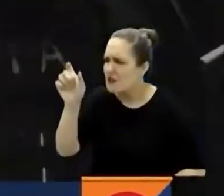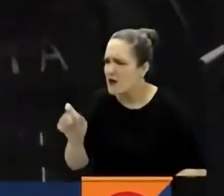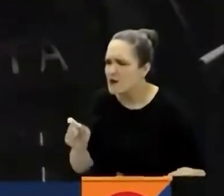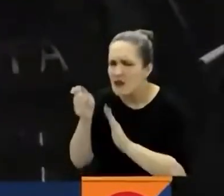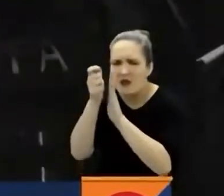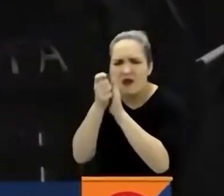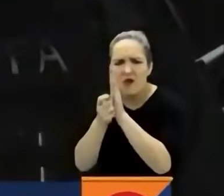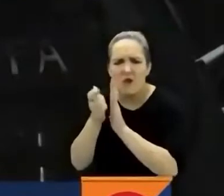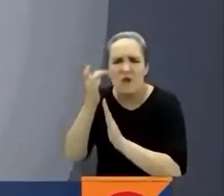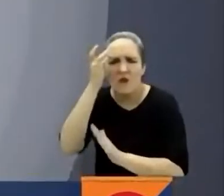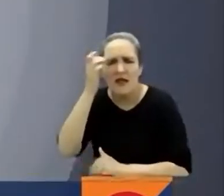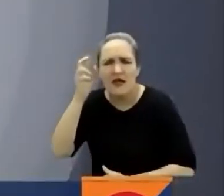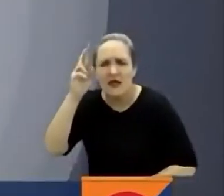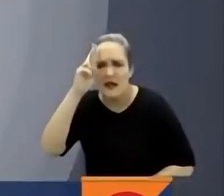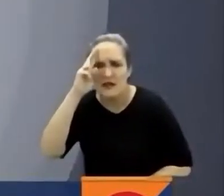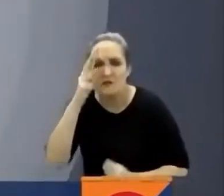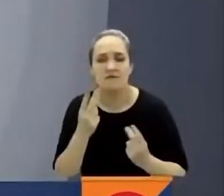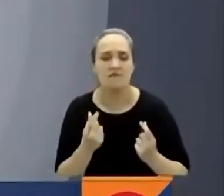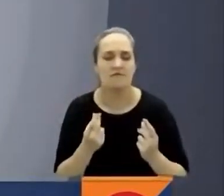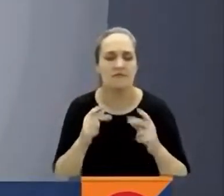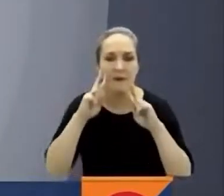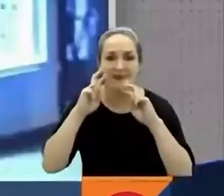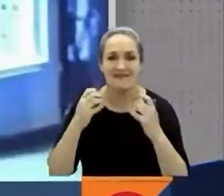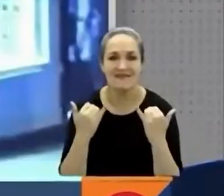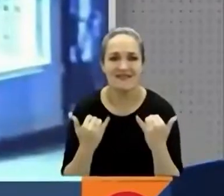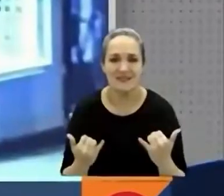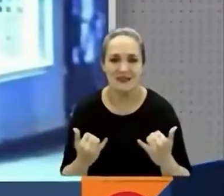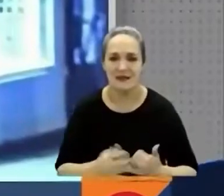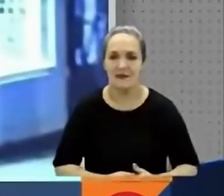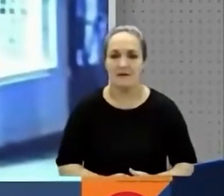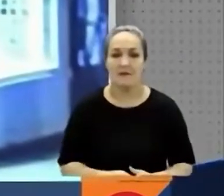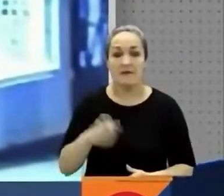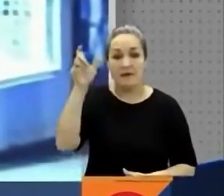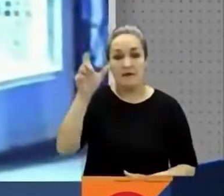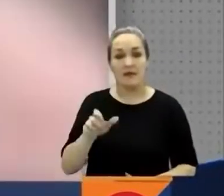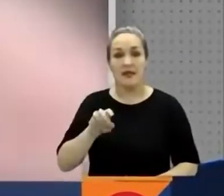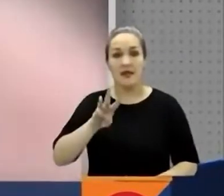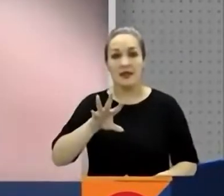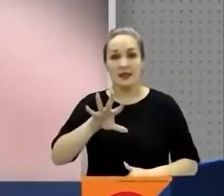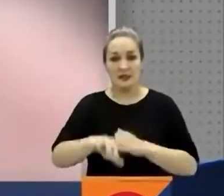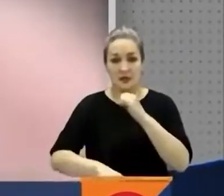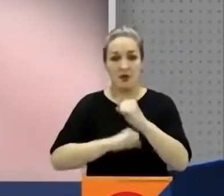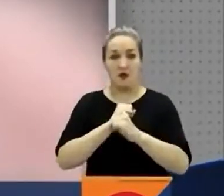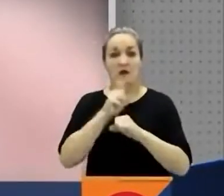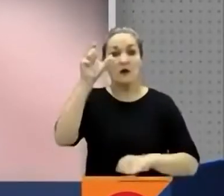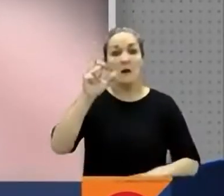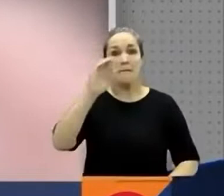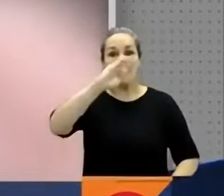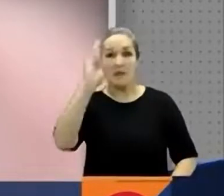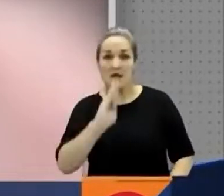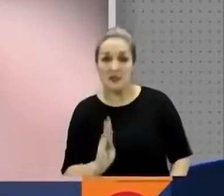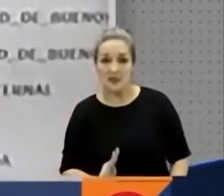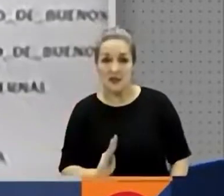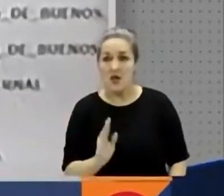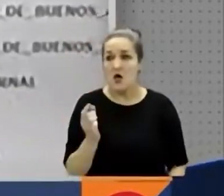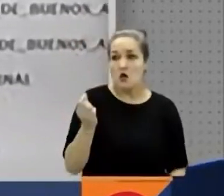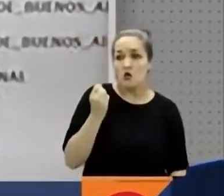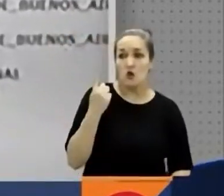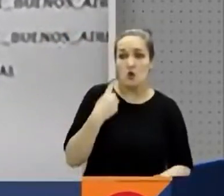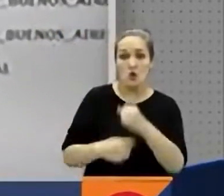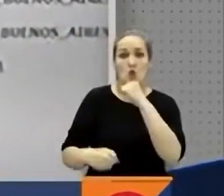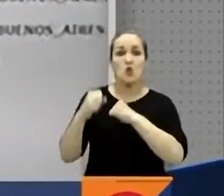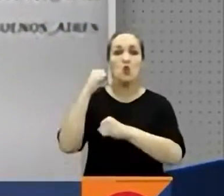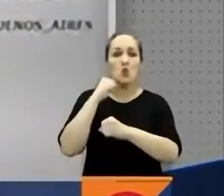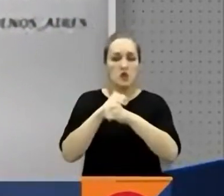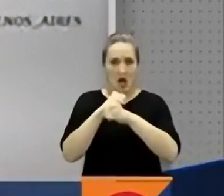detalles es una carrera contra el tiempo y una necesidad. Tiene 35 años, es de origen brasileño y hace poco más de un año fue